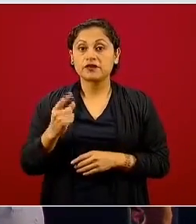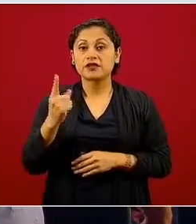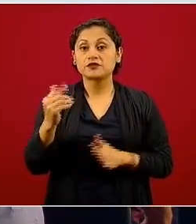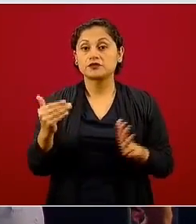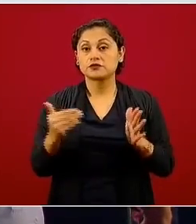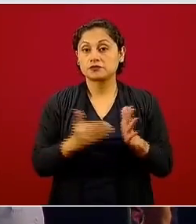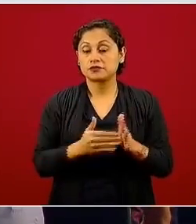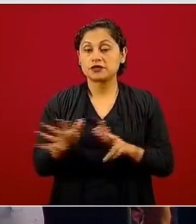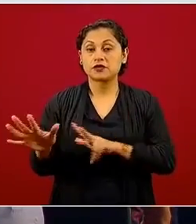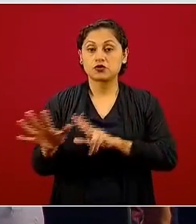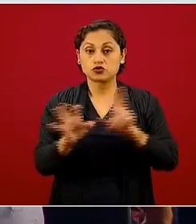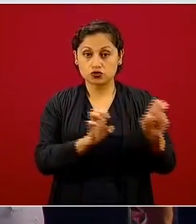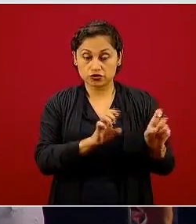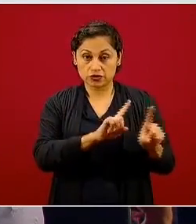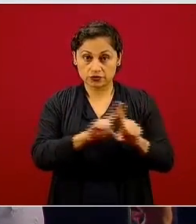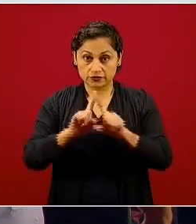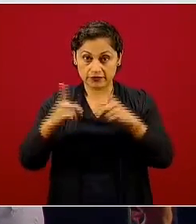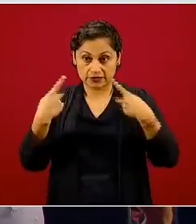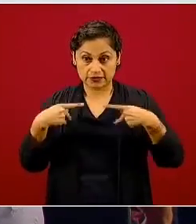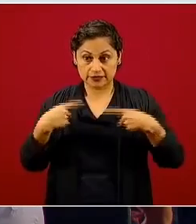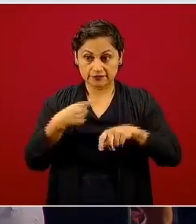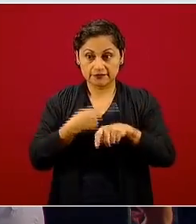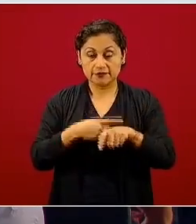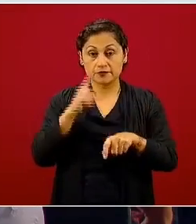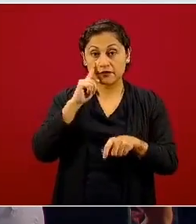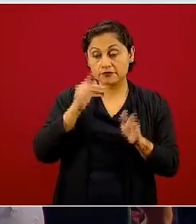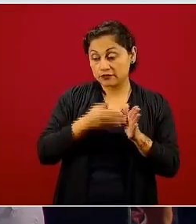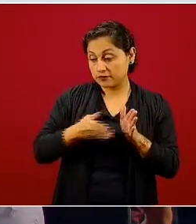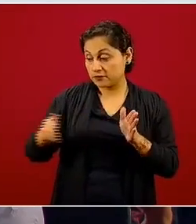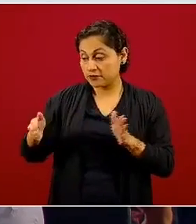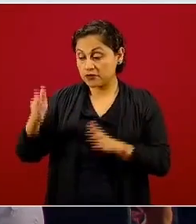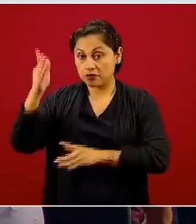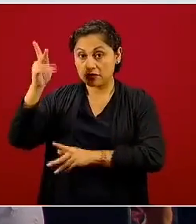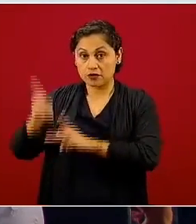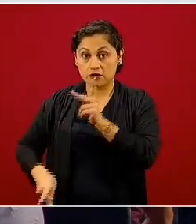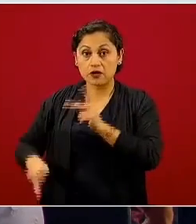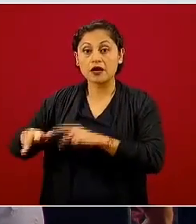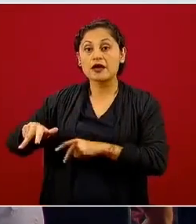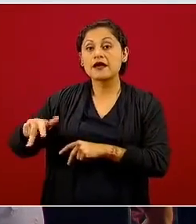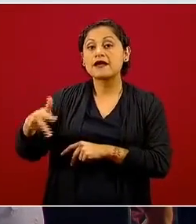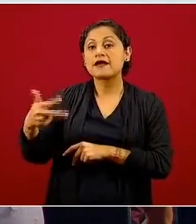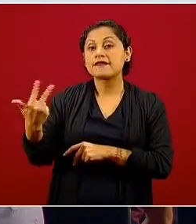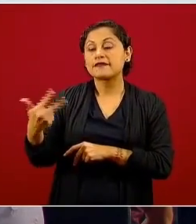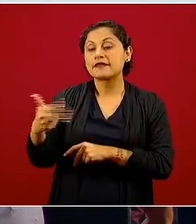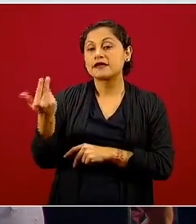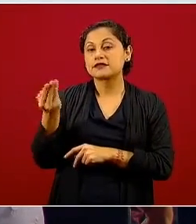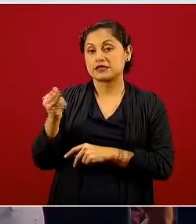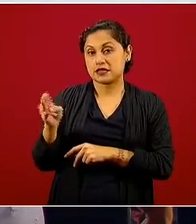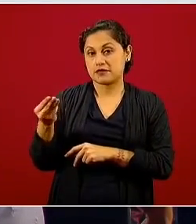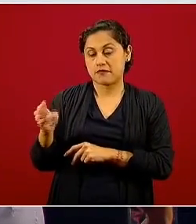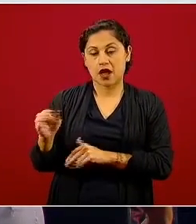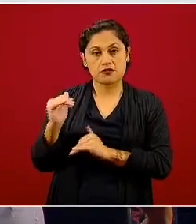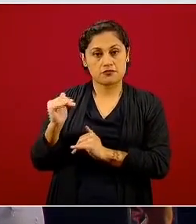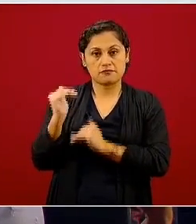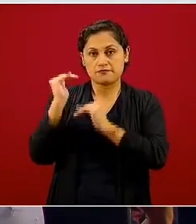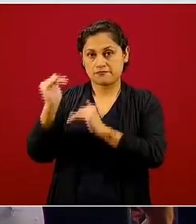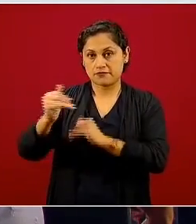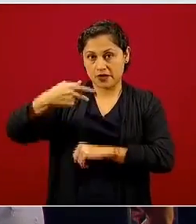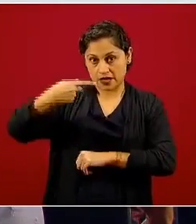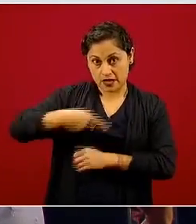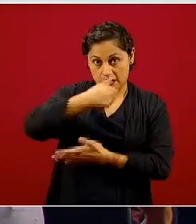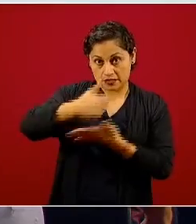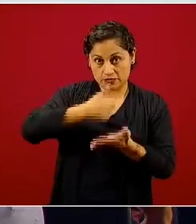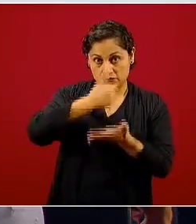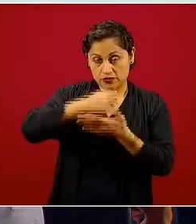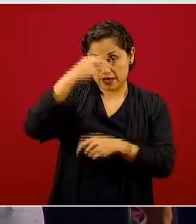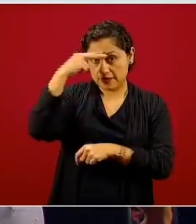casos observados. Noten que está trunco el 13 de mayo, Ojo, esto es hasta el 13 de mayo en el Valle de México. Hasta